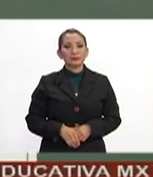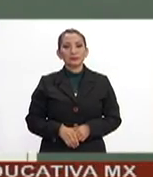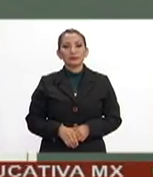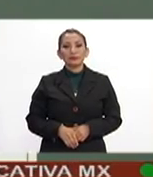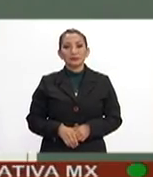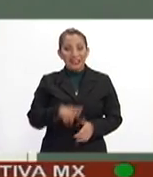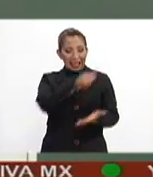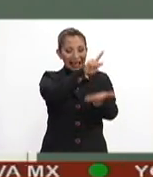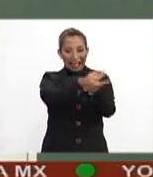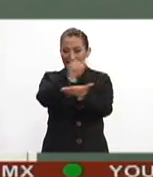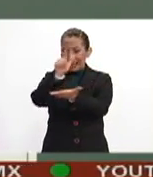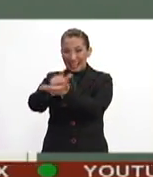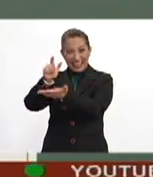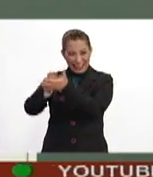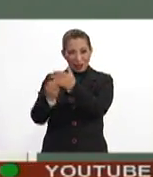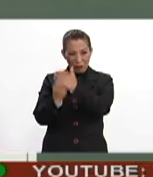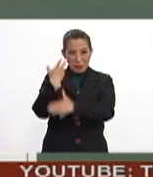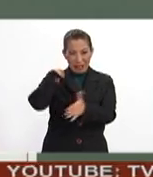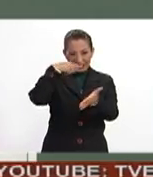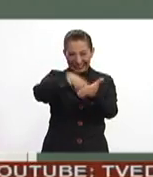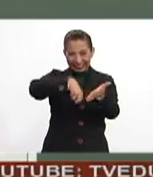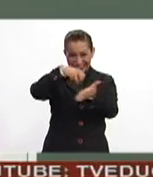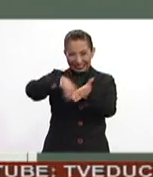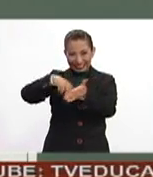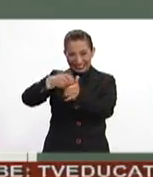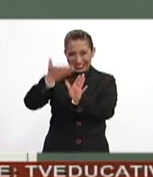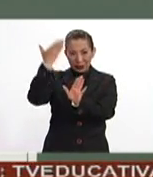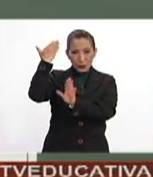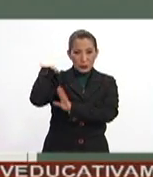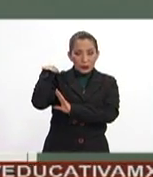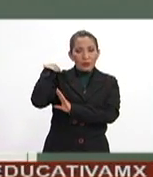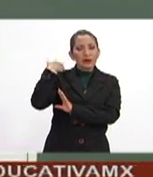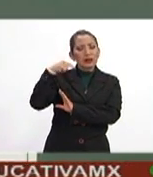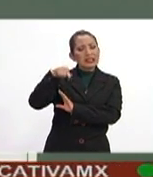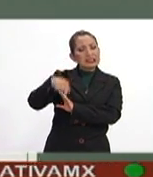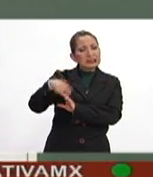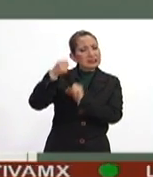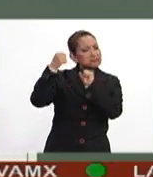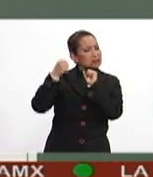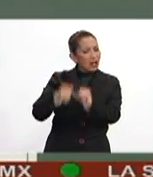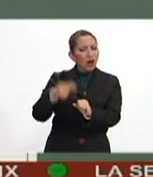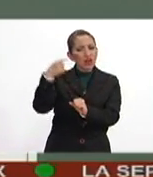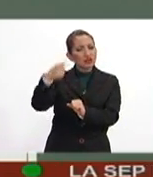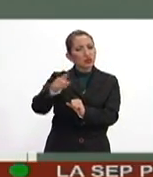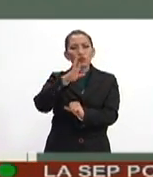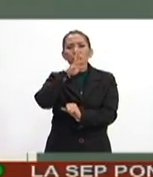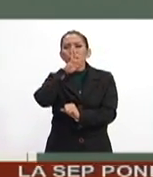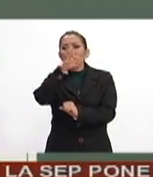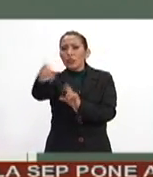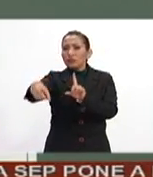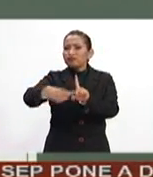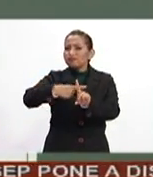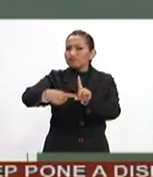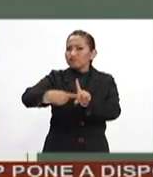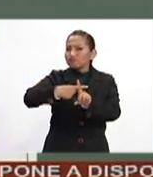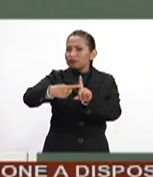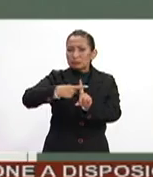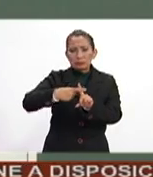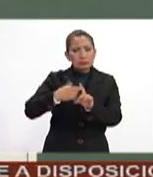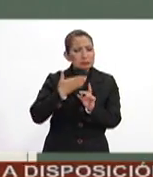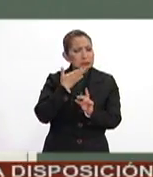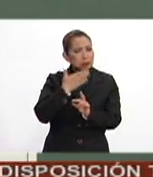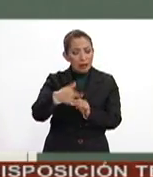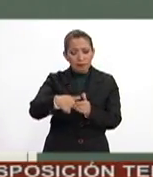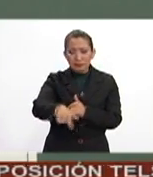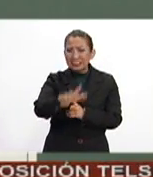Estas reformas de las que tanto se ha hablado dejarán su secuela positiva